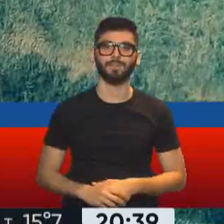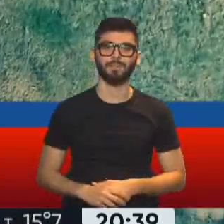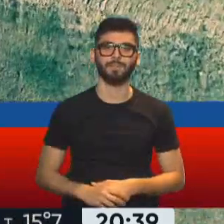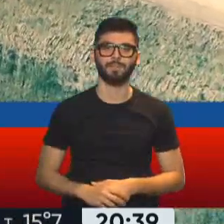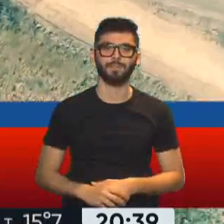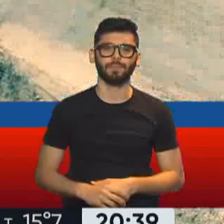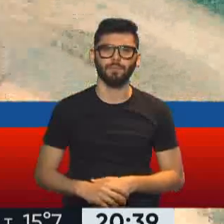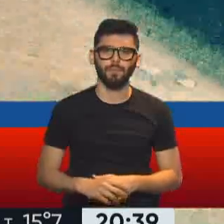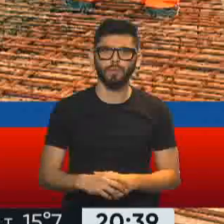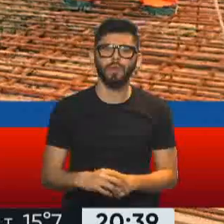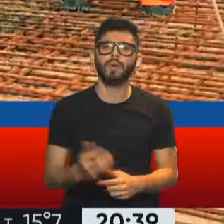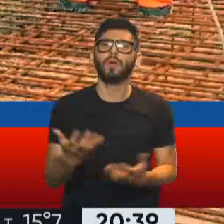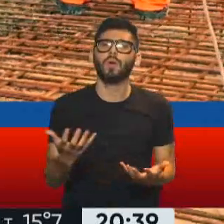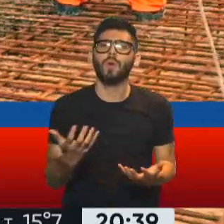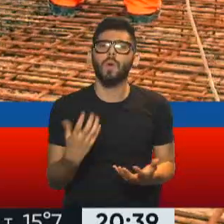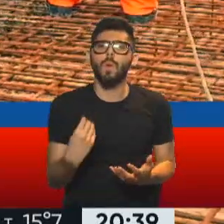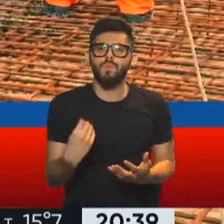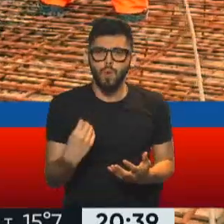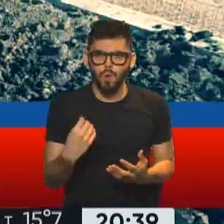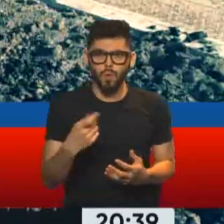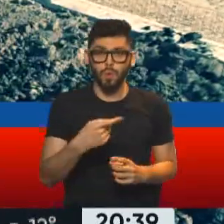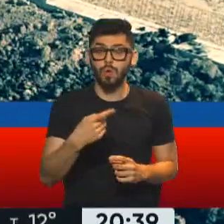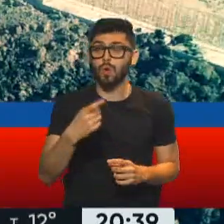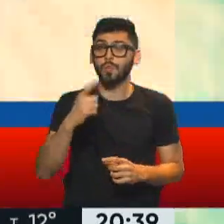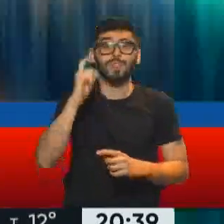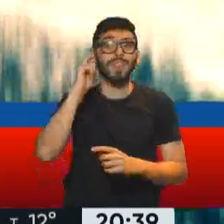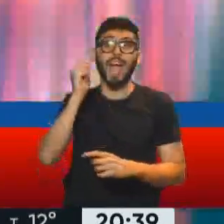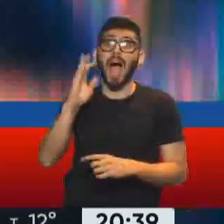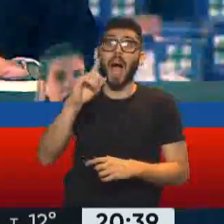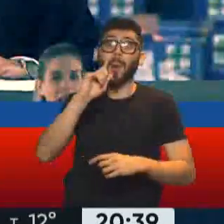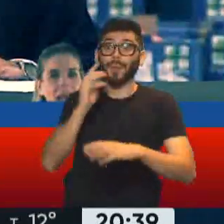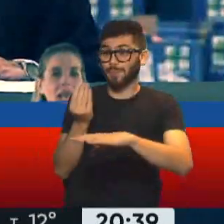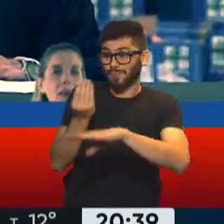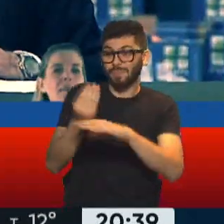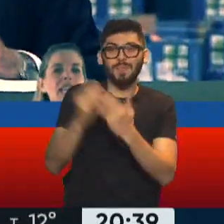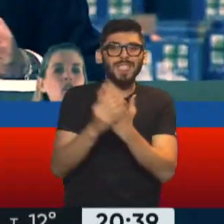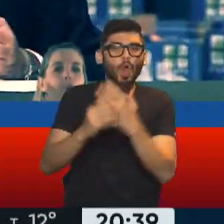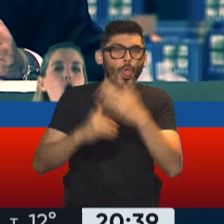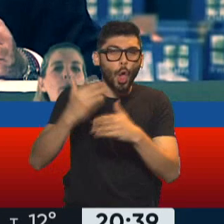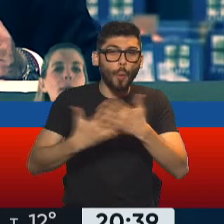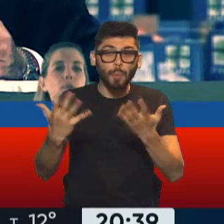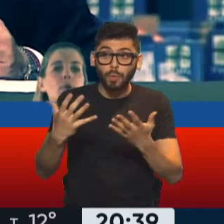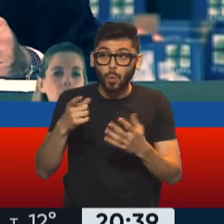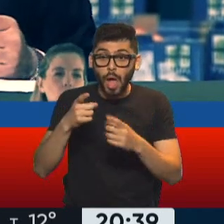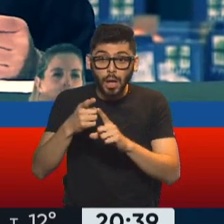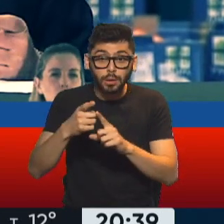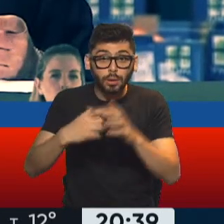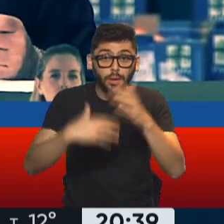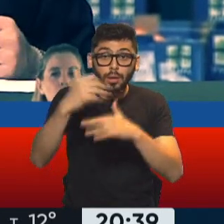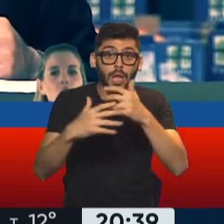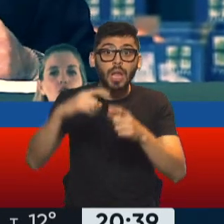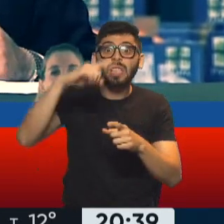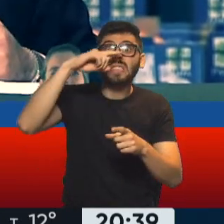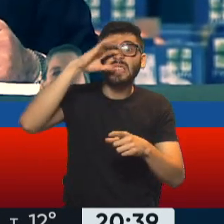¿Quién explica que cuando Gaby llegó al Ministerio de Obras Públicas, el 70% de las obras públicas